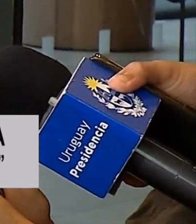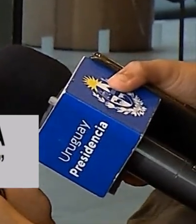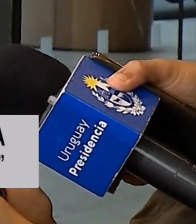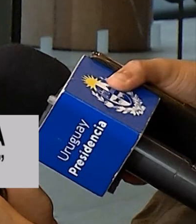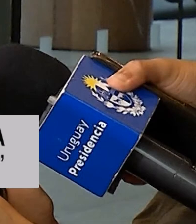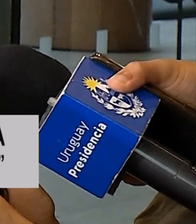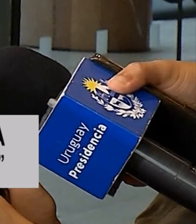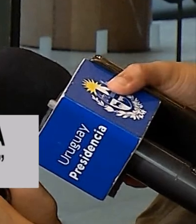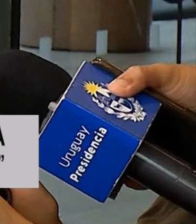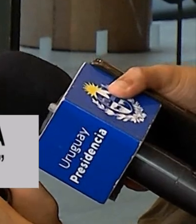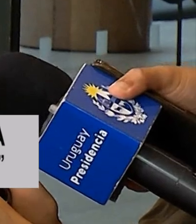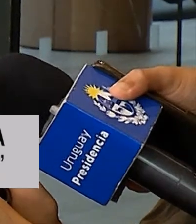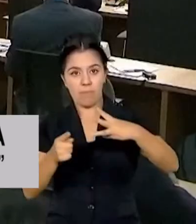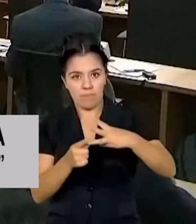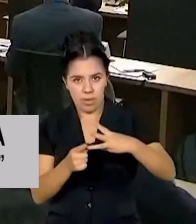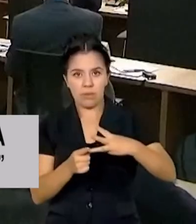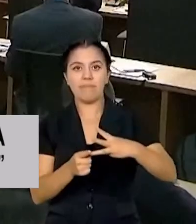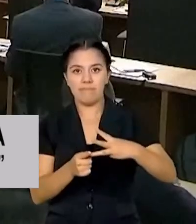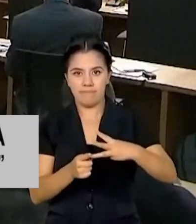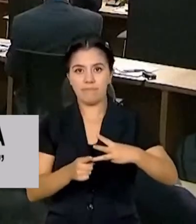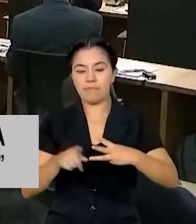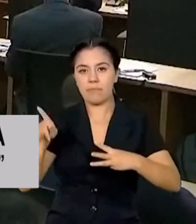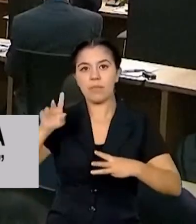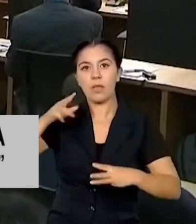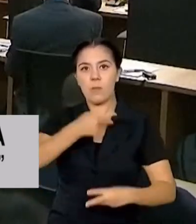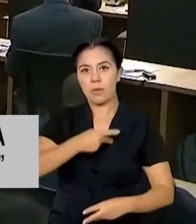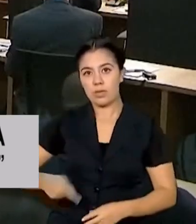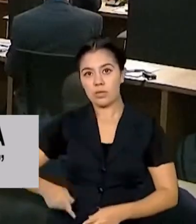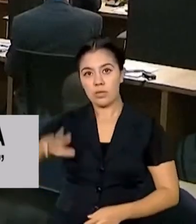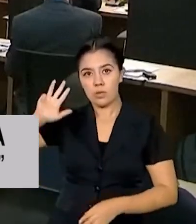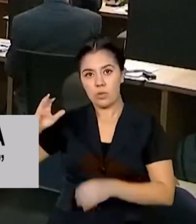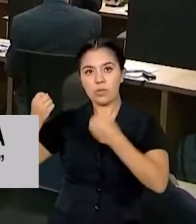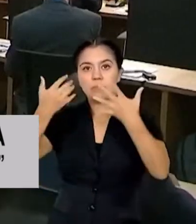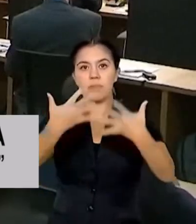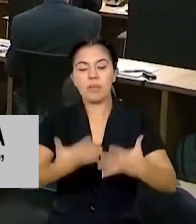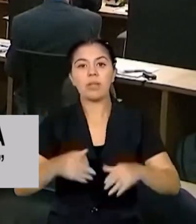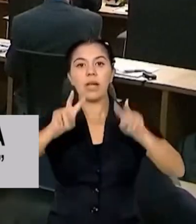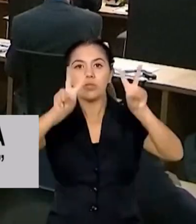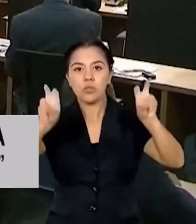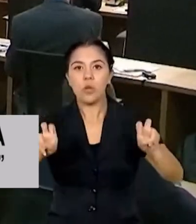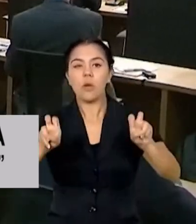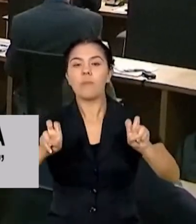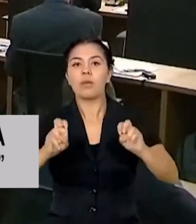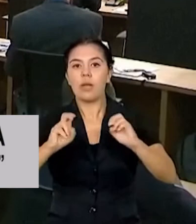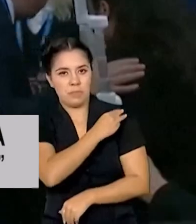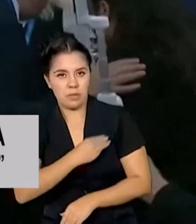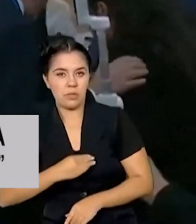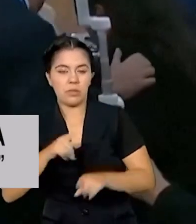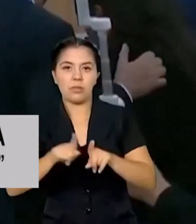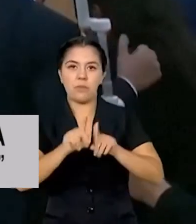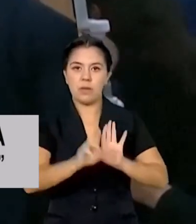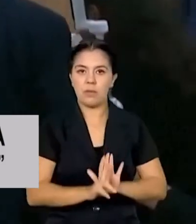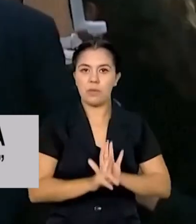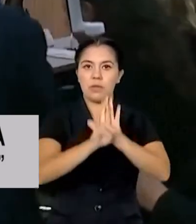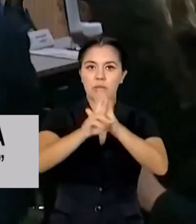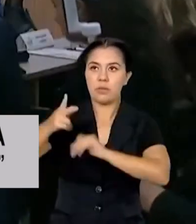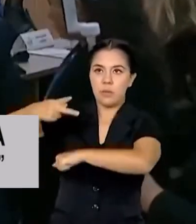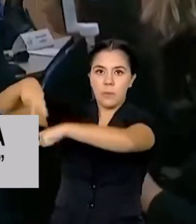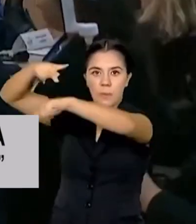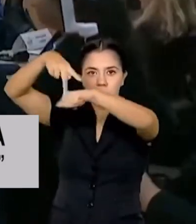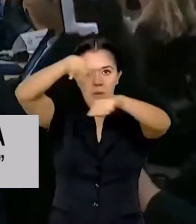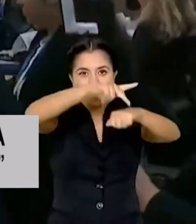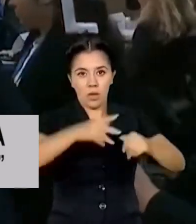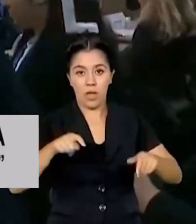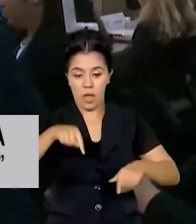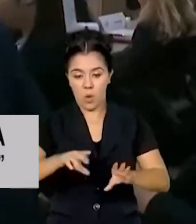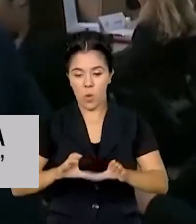dos estados en Medio Oriente, agregó Paganini. Por último, agradeció la invitación a participar de la cumbre porque es esencial que nuestras voces sean